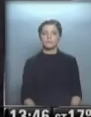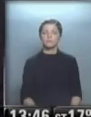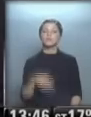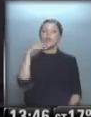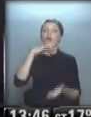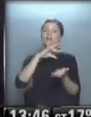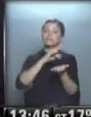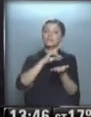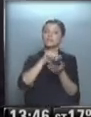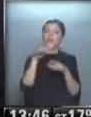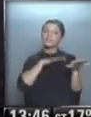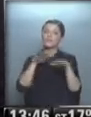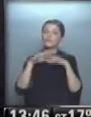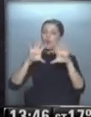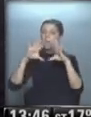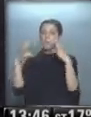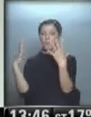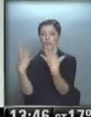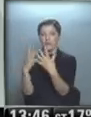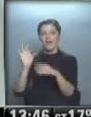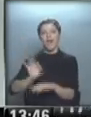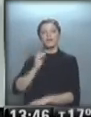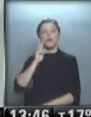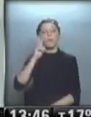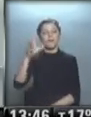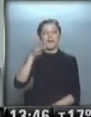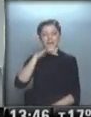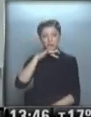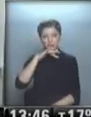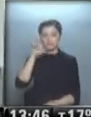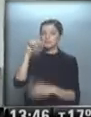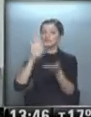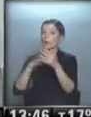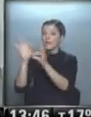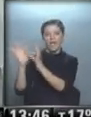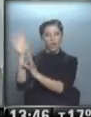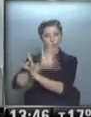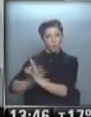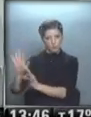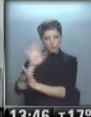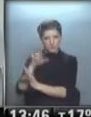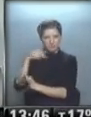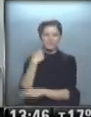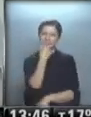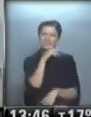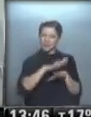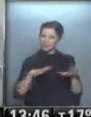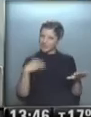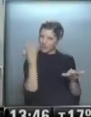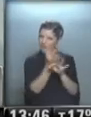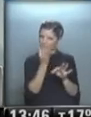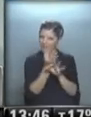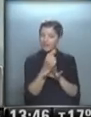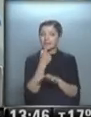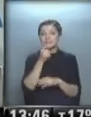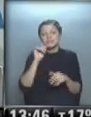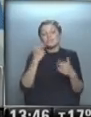se sorteó el repechaje para el Mundial 2014 el repechaje de Europa y claro vio como dicen los chicos en el colegio